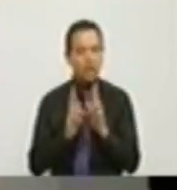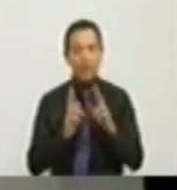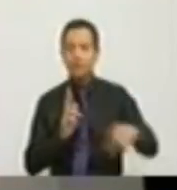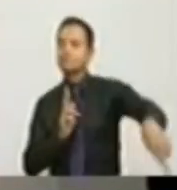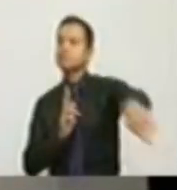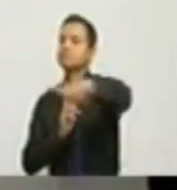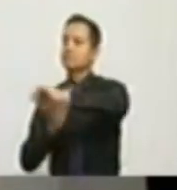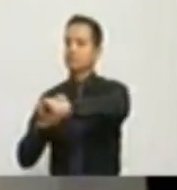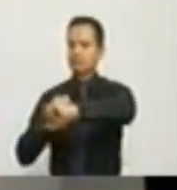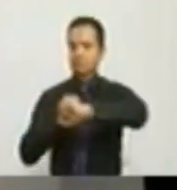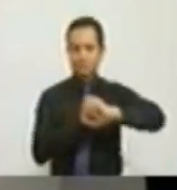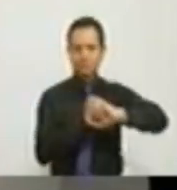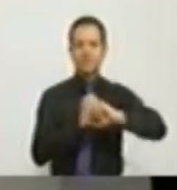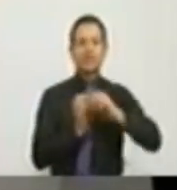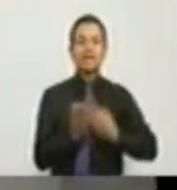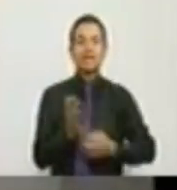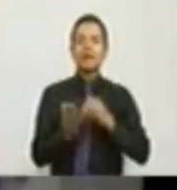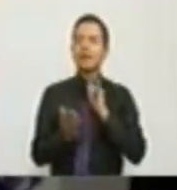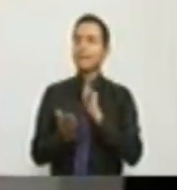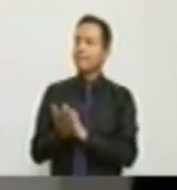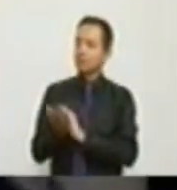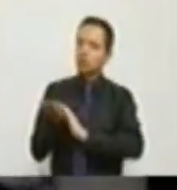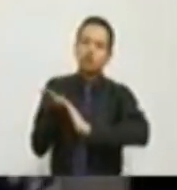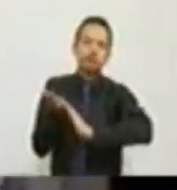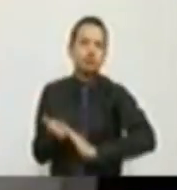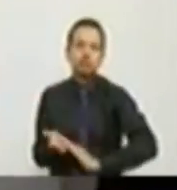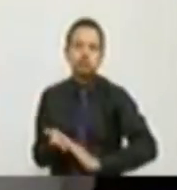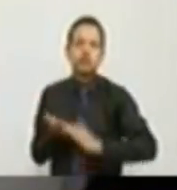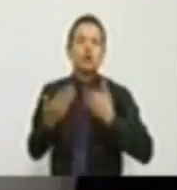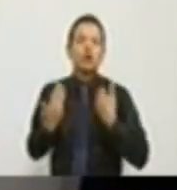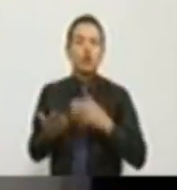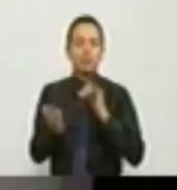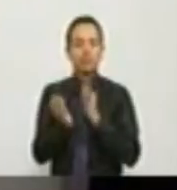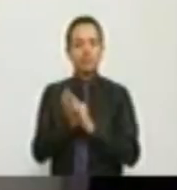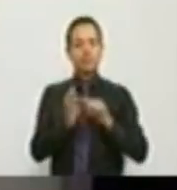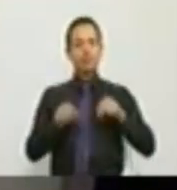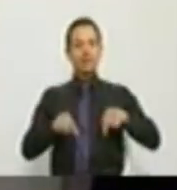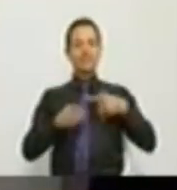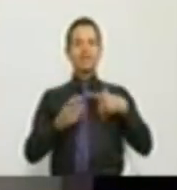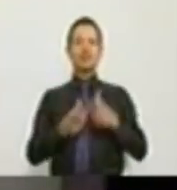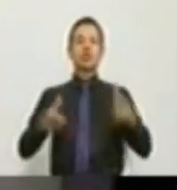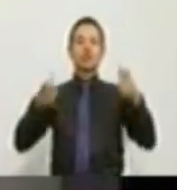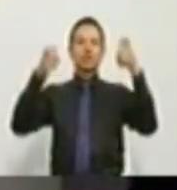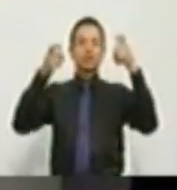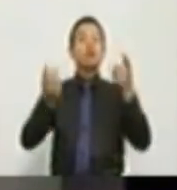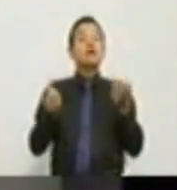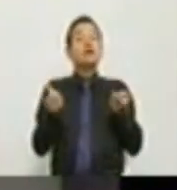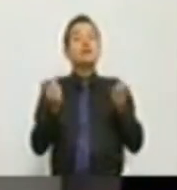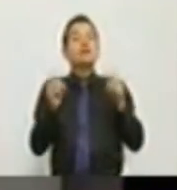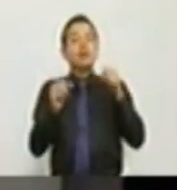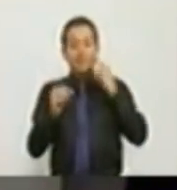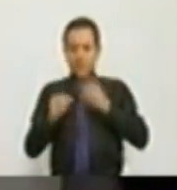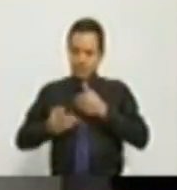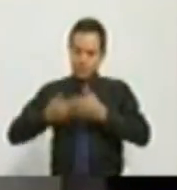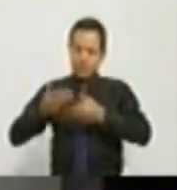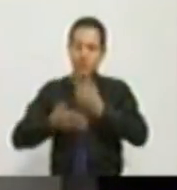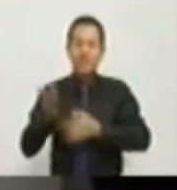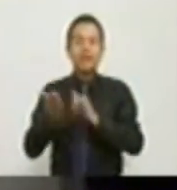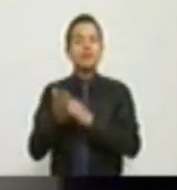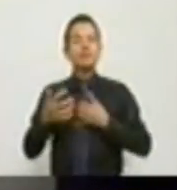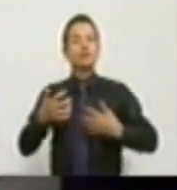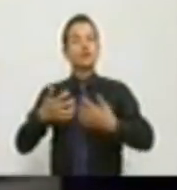invitamos a ustedes, es que esa reparación comience en el Congreso de la República y saquemos adelante la reforma